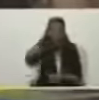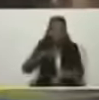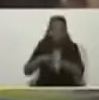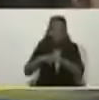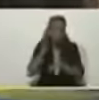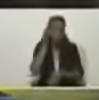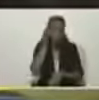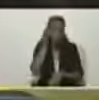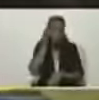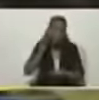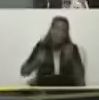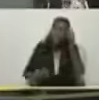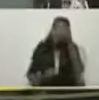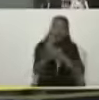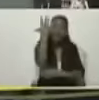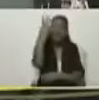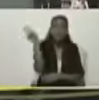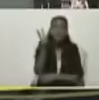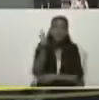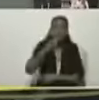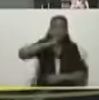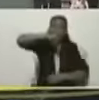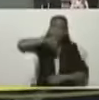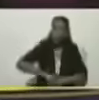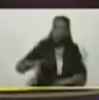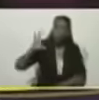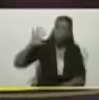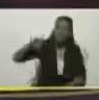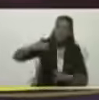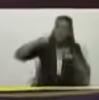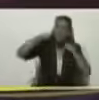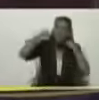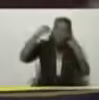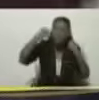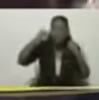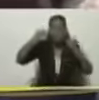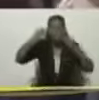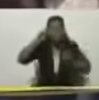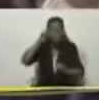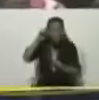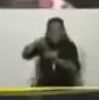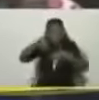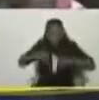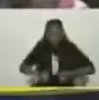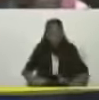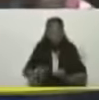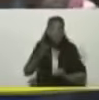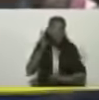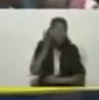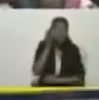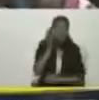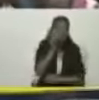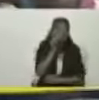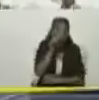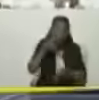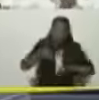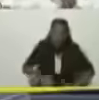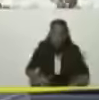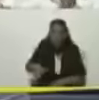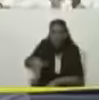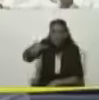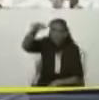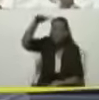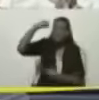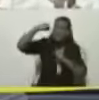que vamos a construir una Venezuela grande para nuestros hijos, para nuestras hijas. ¡Que